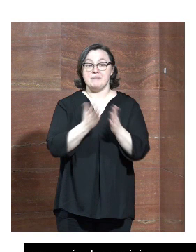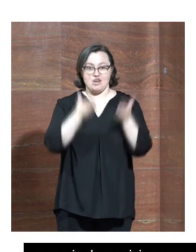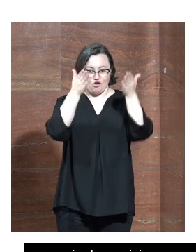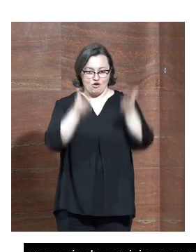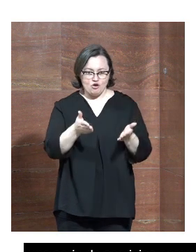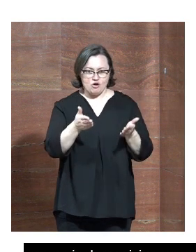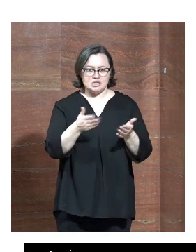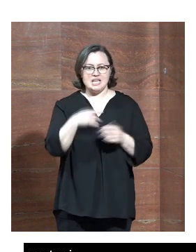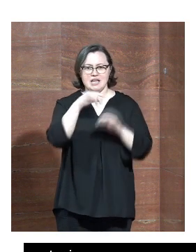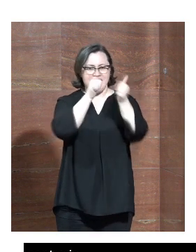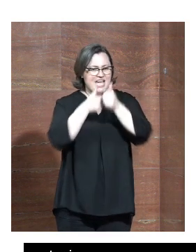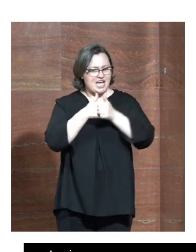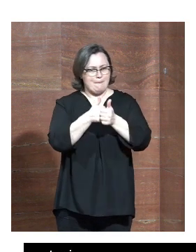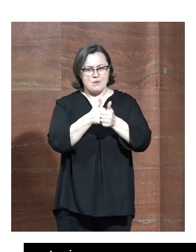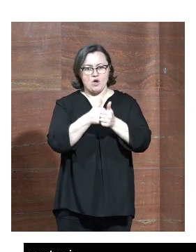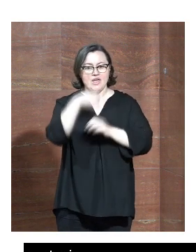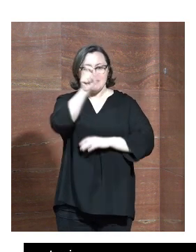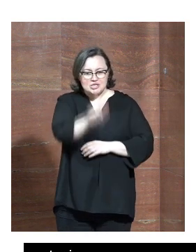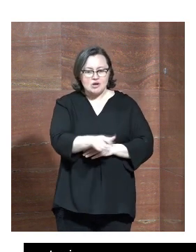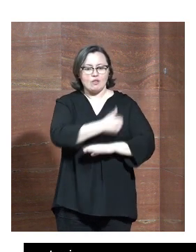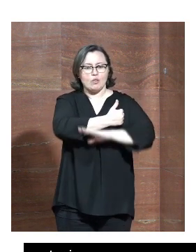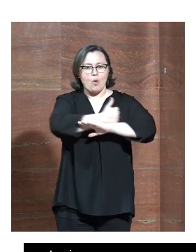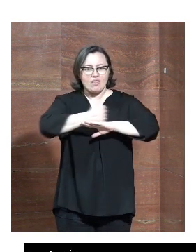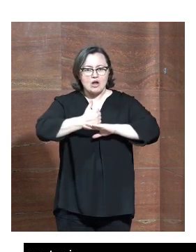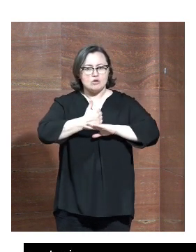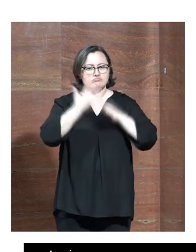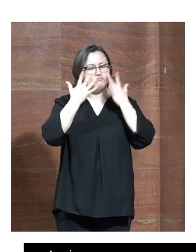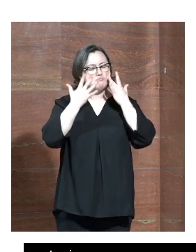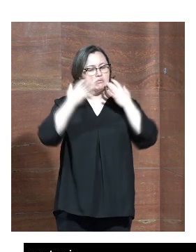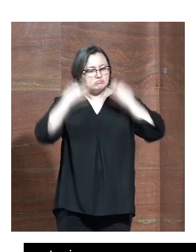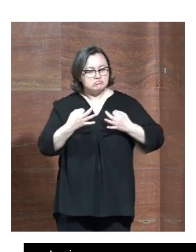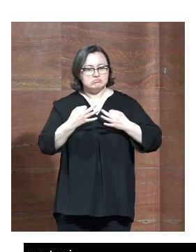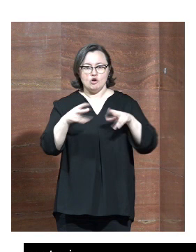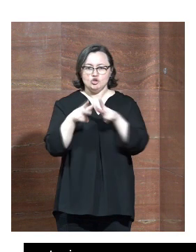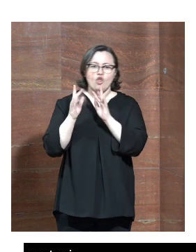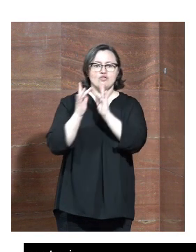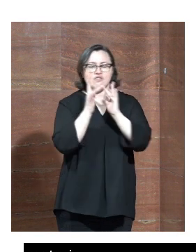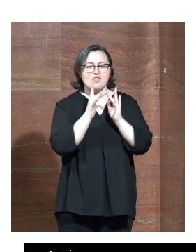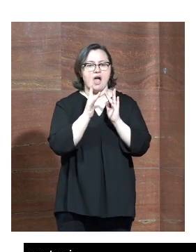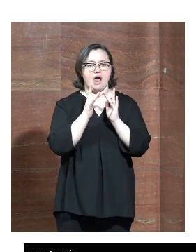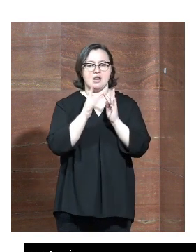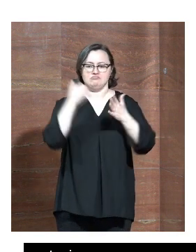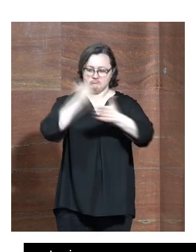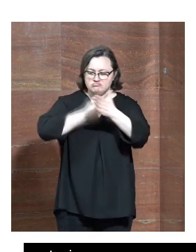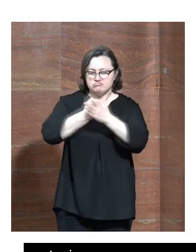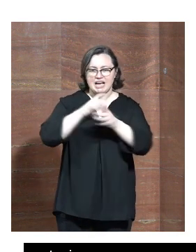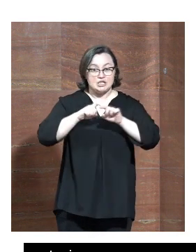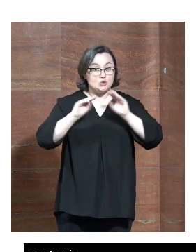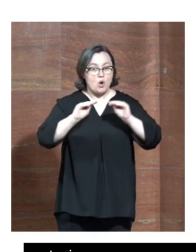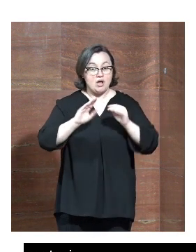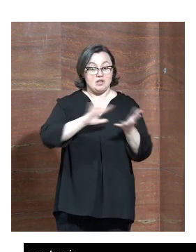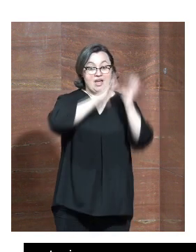es uno de esos ejemplos de ciudadano verdaderamente social, peleón, y que